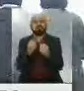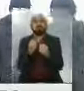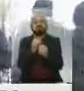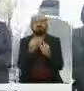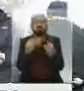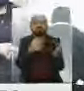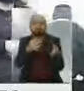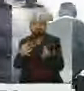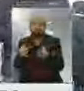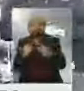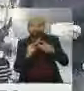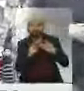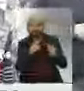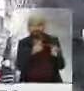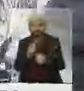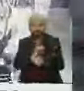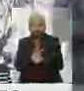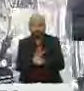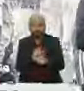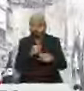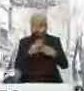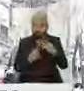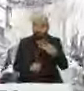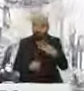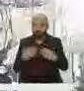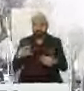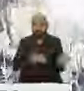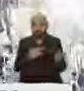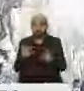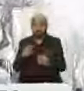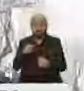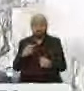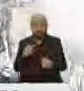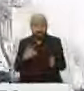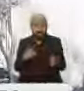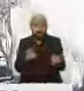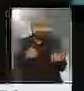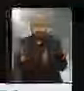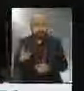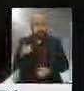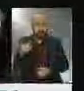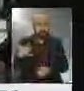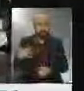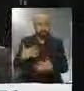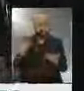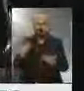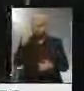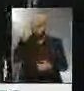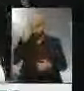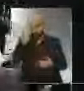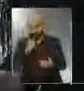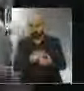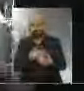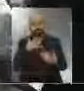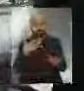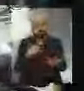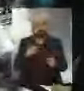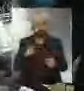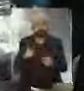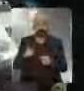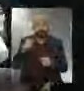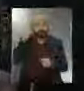nos comenta que ve con esperanza esta nueva etapa, pero también con preocupación. Cuando tomamos confianza y pensamos